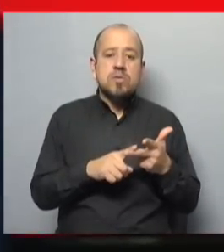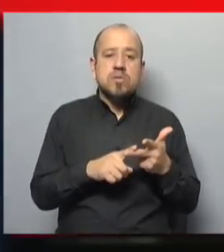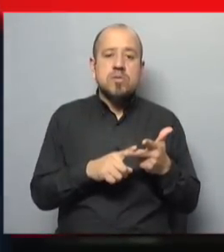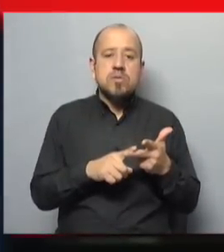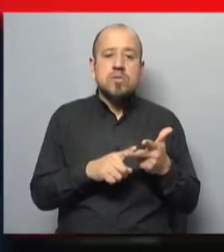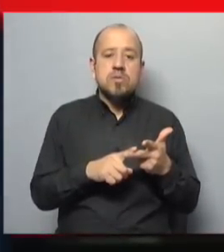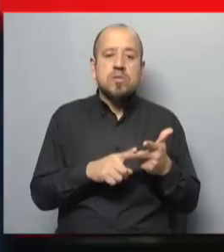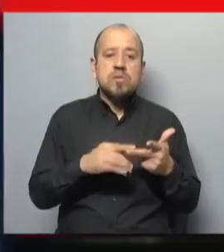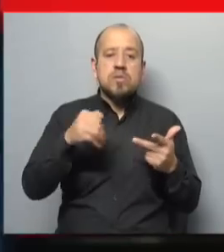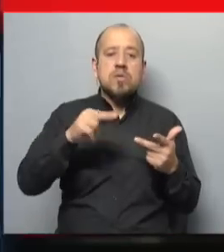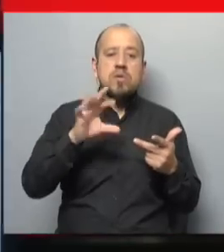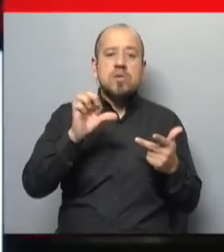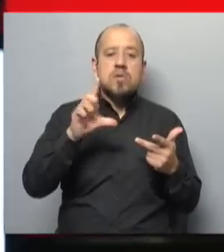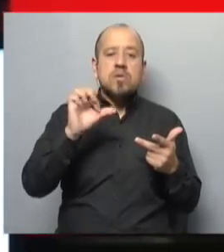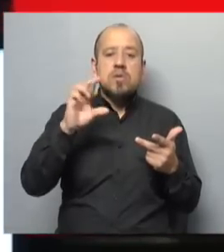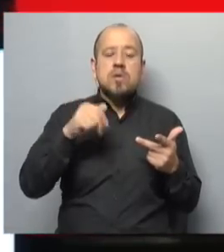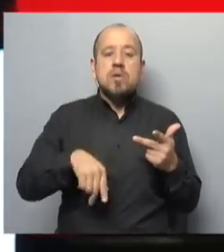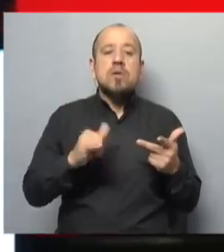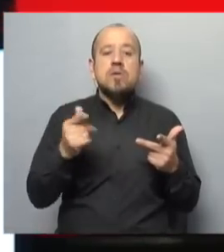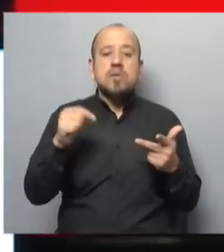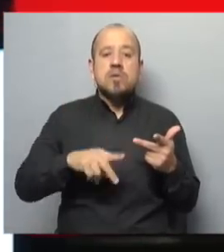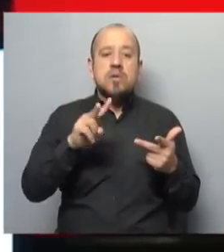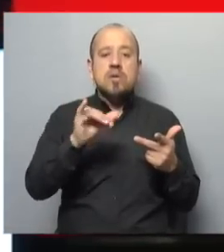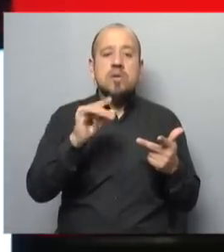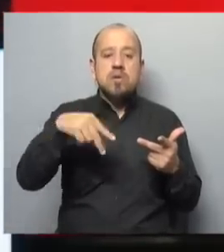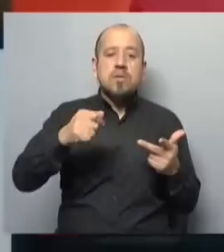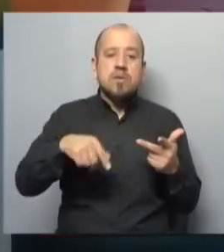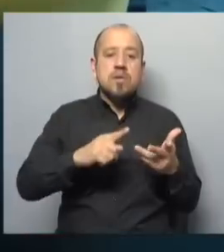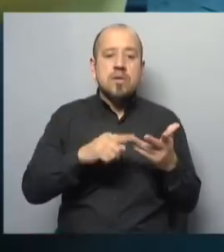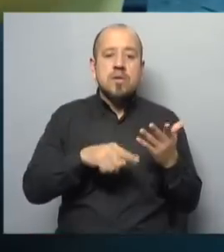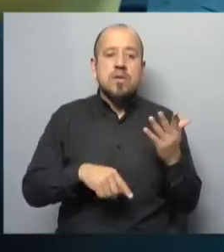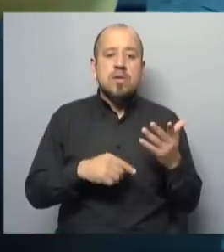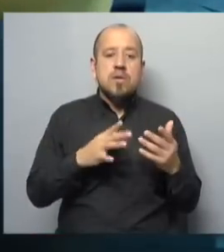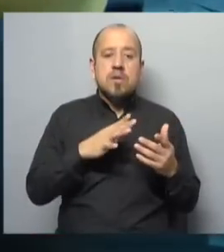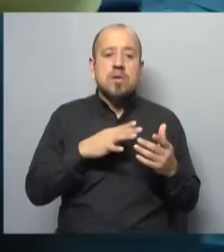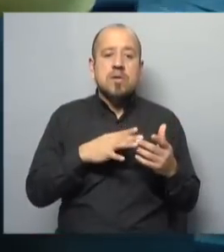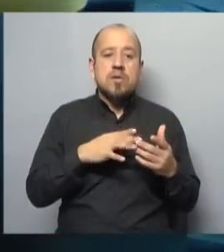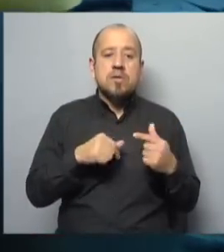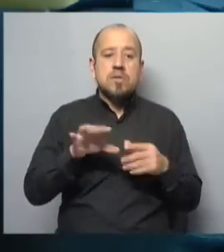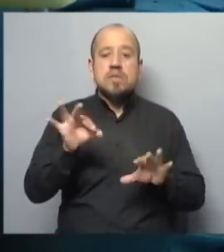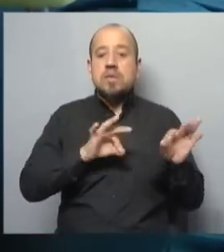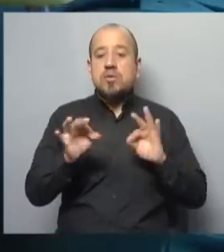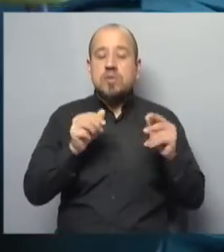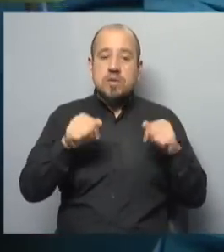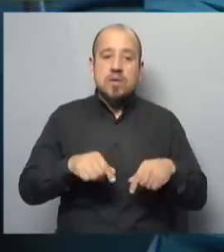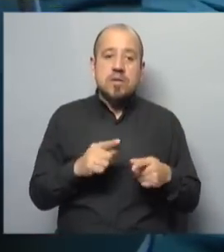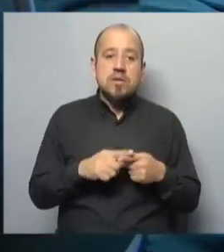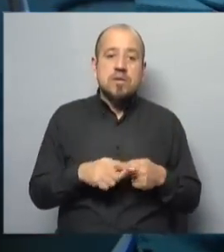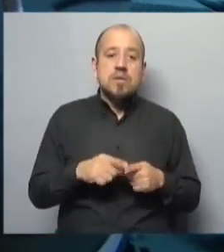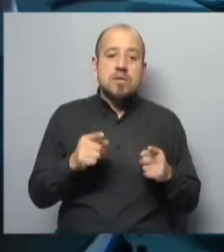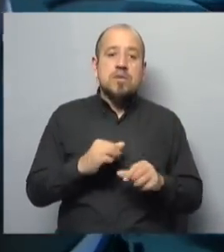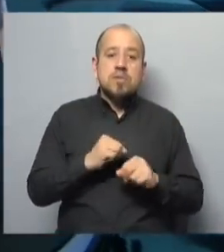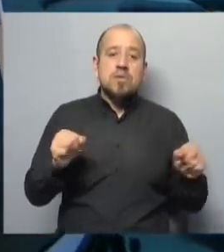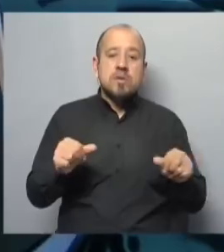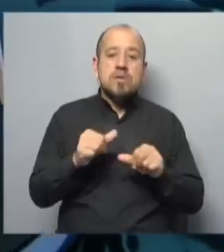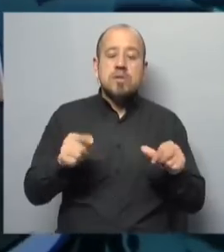muslera estuviera acá no sé viña estuviera acá tenemos el equipo fantástico tendremos elecciones eso lo pueden hacer otros